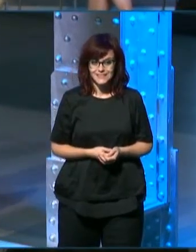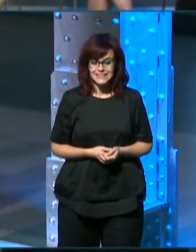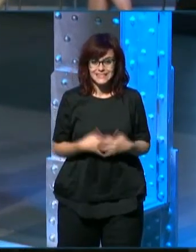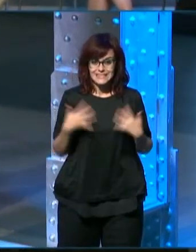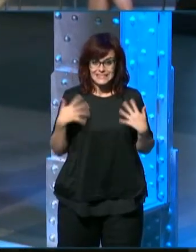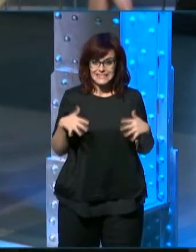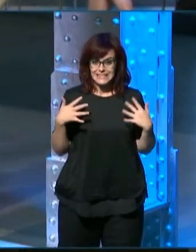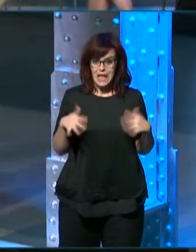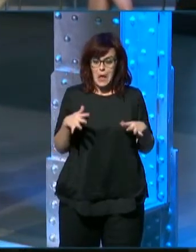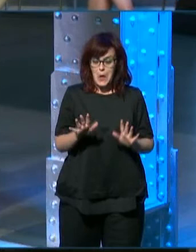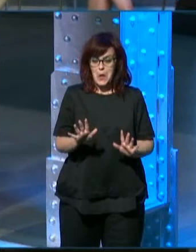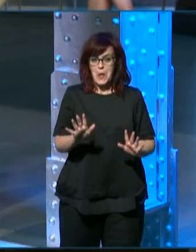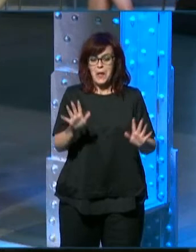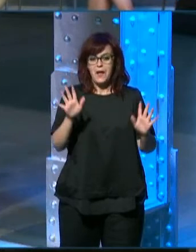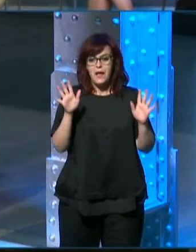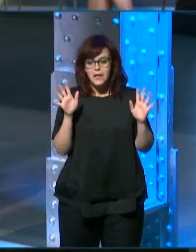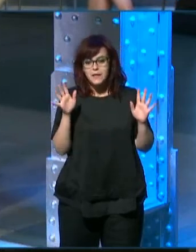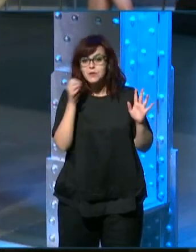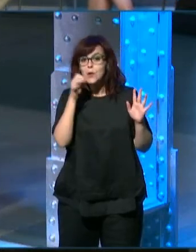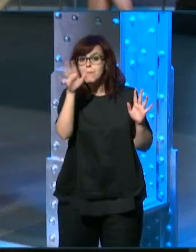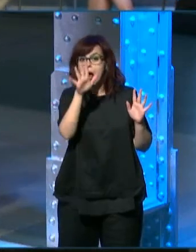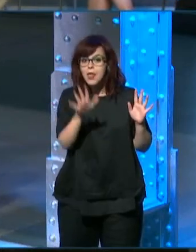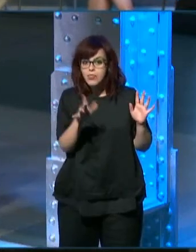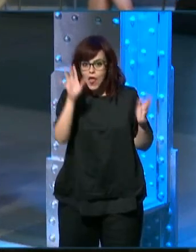a ver, Quedaos. Parece que les están